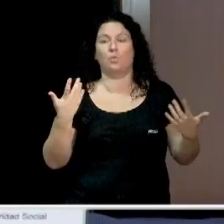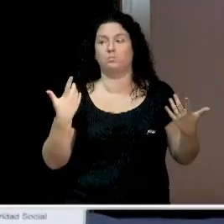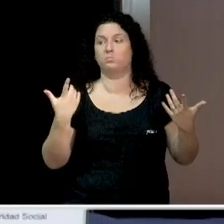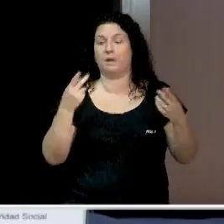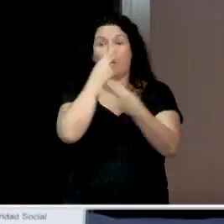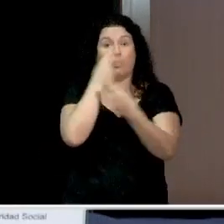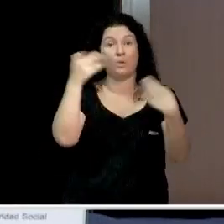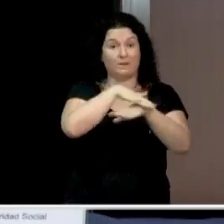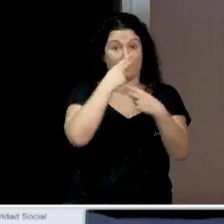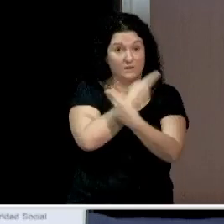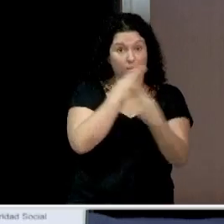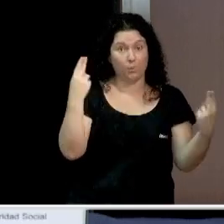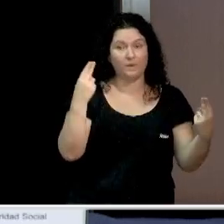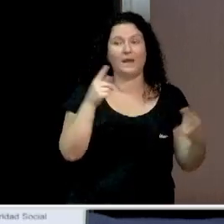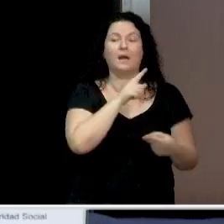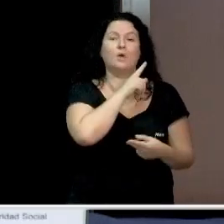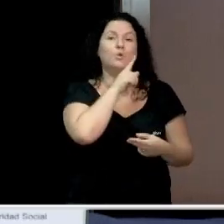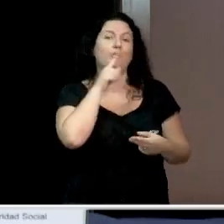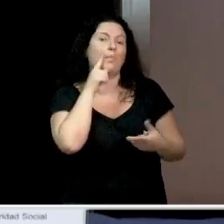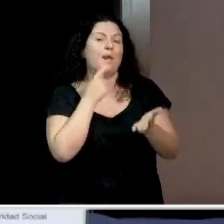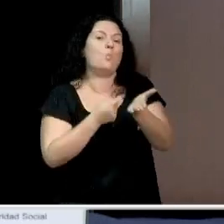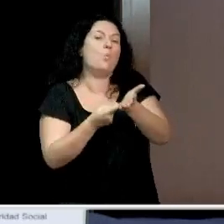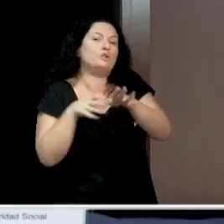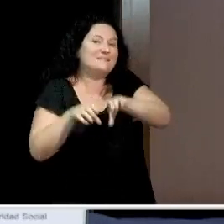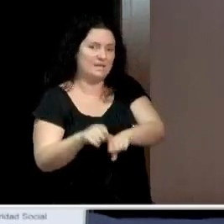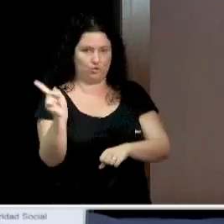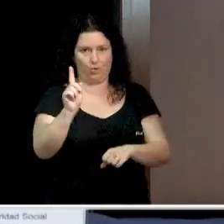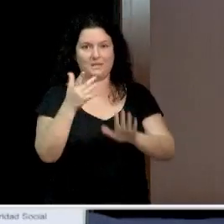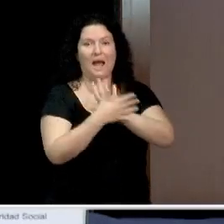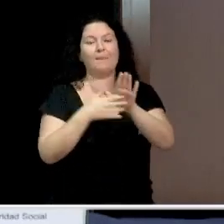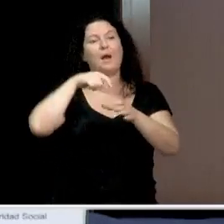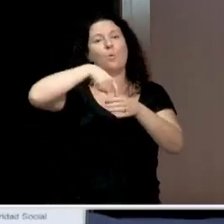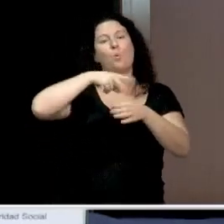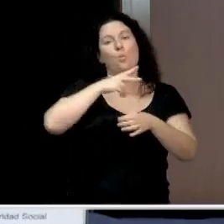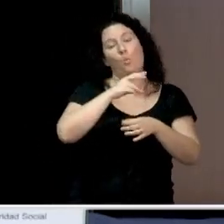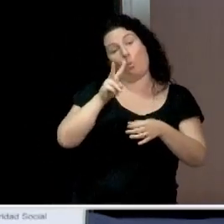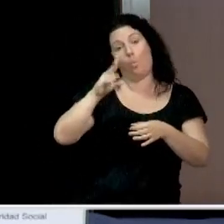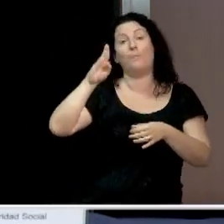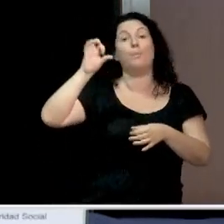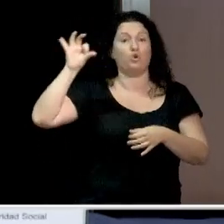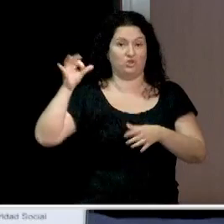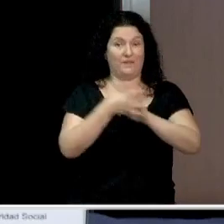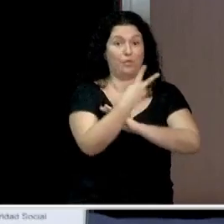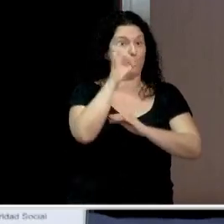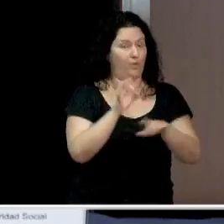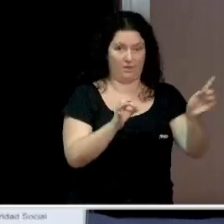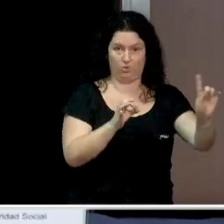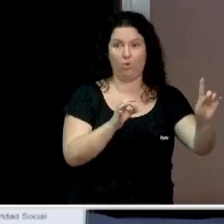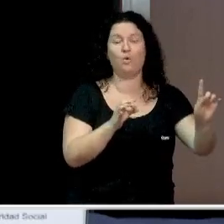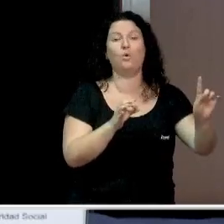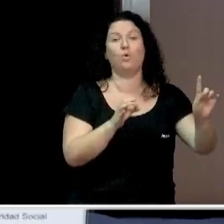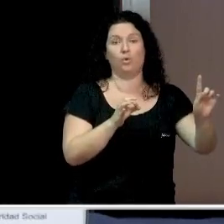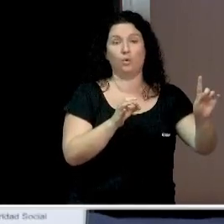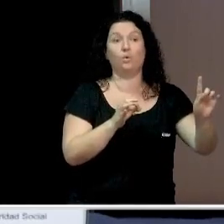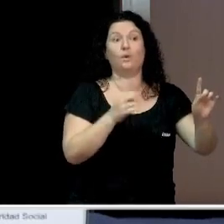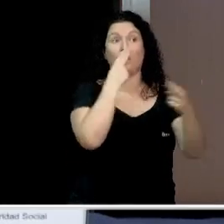empleo público, no se llaman cuotas de reserva, sino cupos, y en vez de ser del 2% al empleo público,